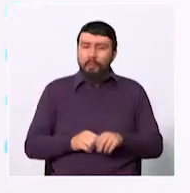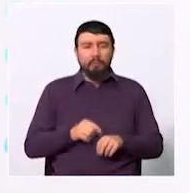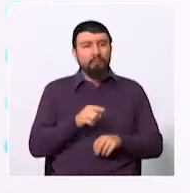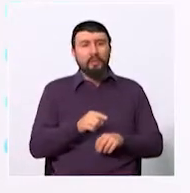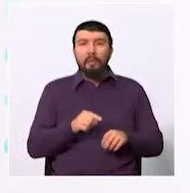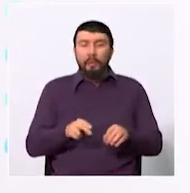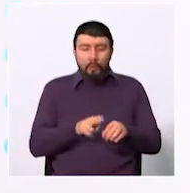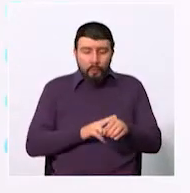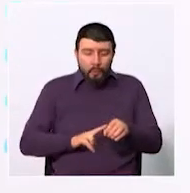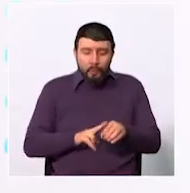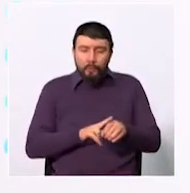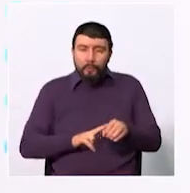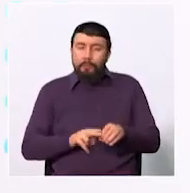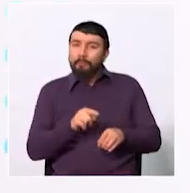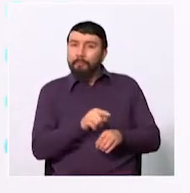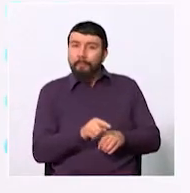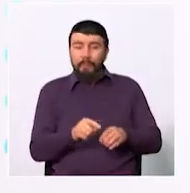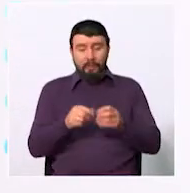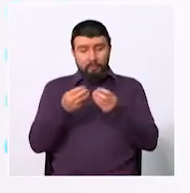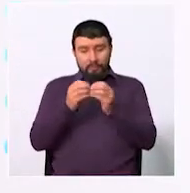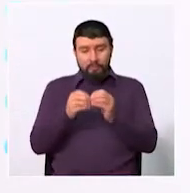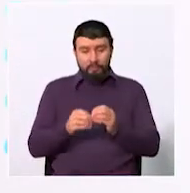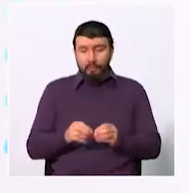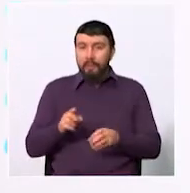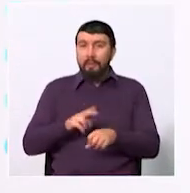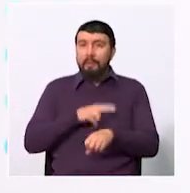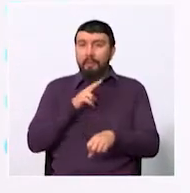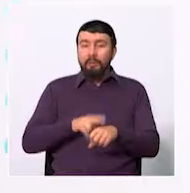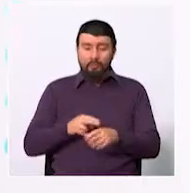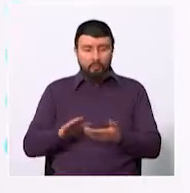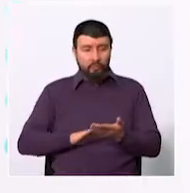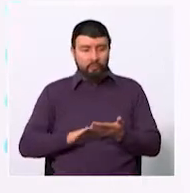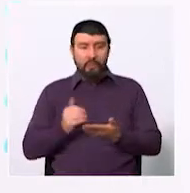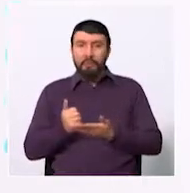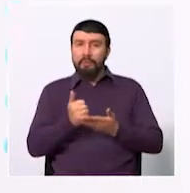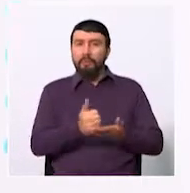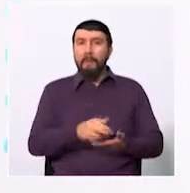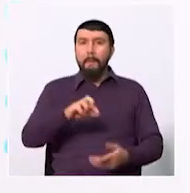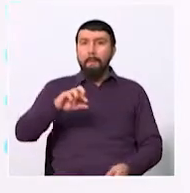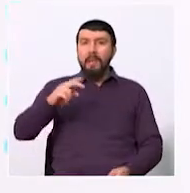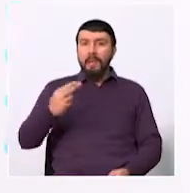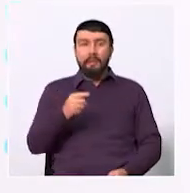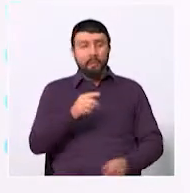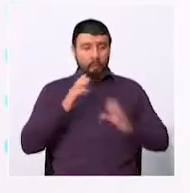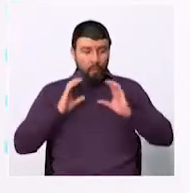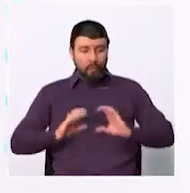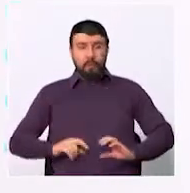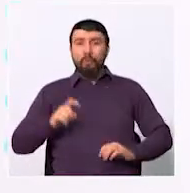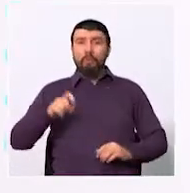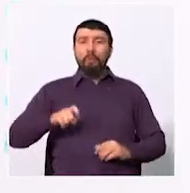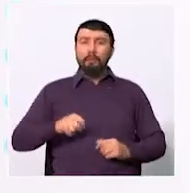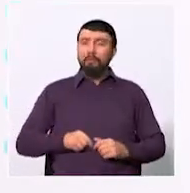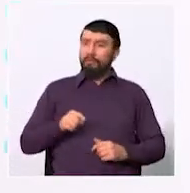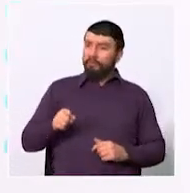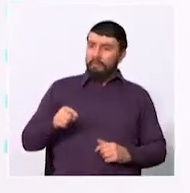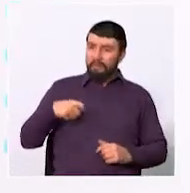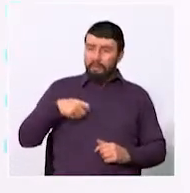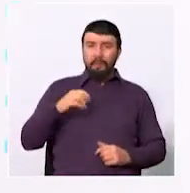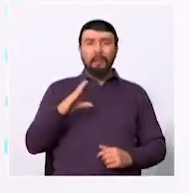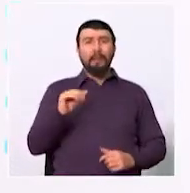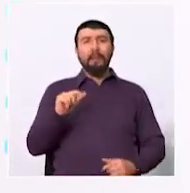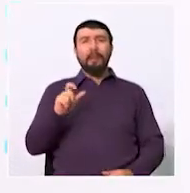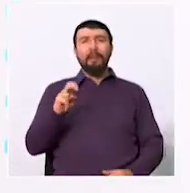humectante diseñada con extractos vegetales naturales mantiene el ph que el cuerpo necesita y esto está elaborado con caléndula con